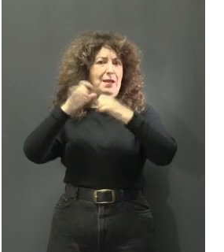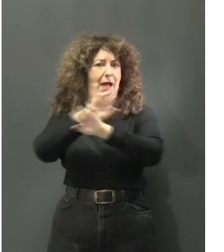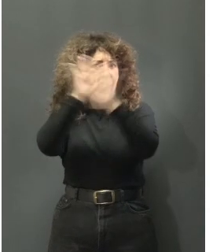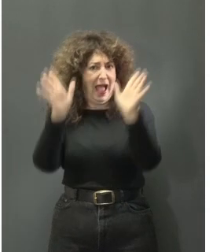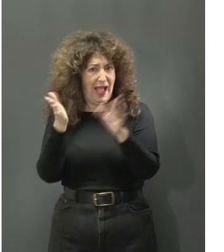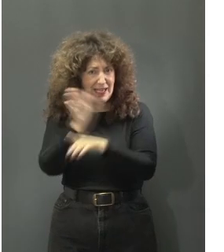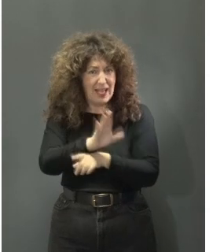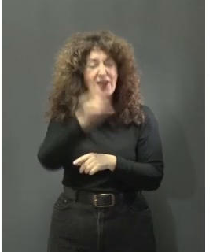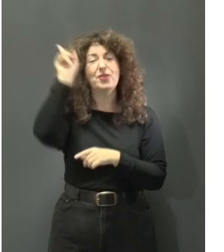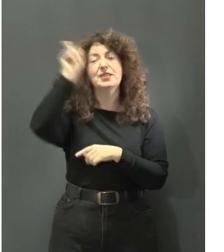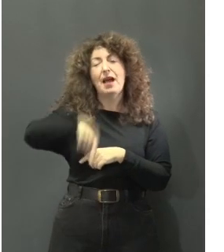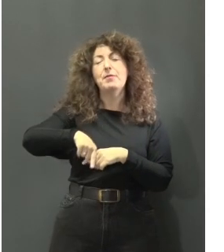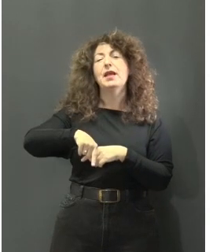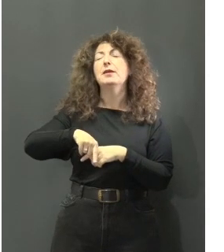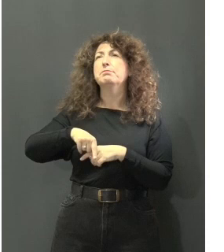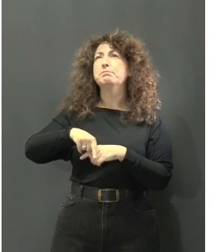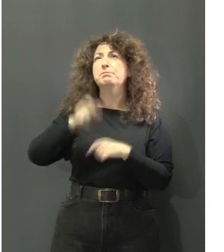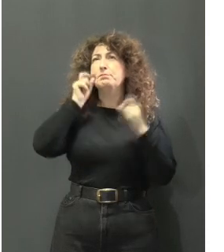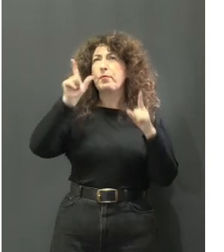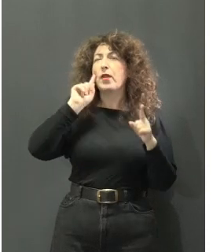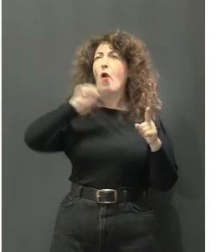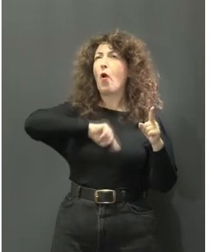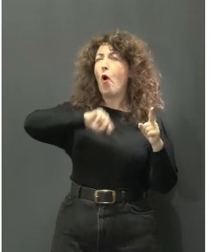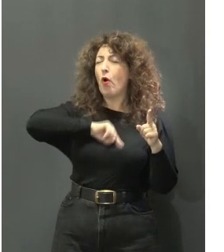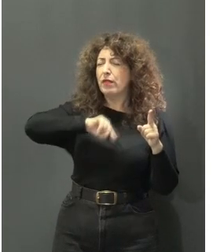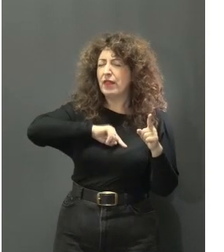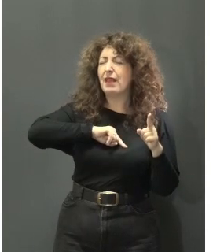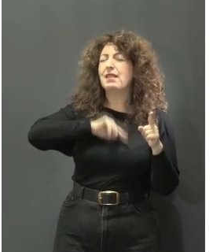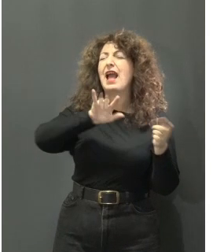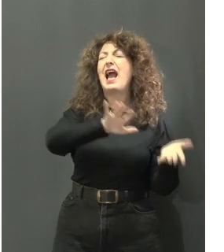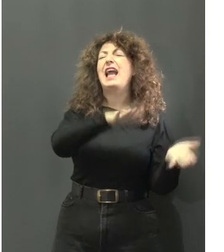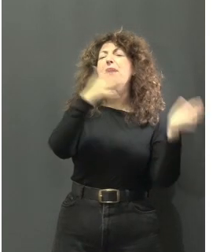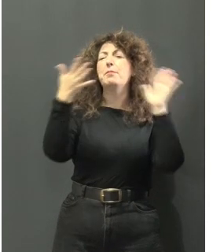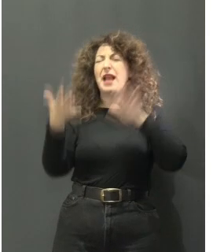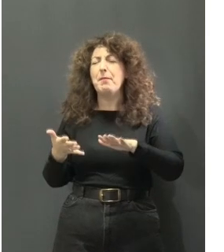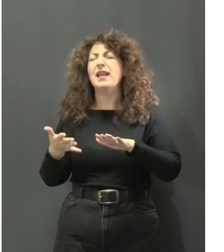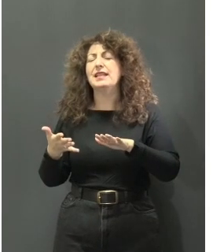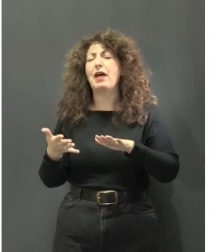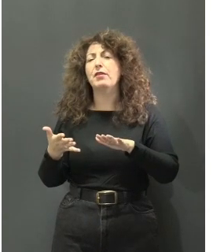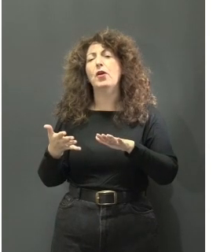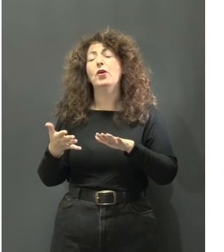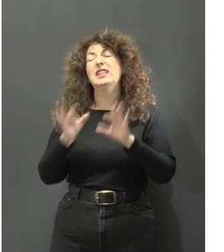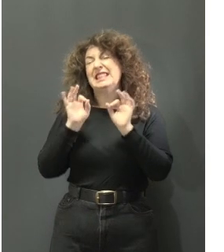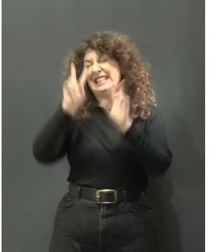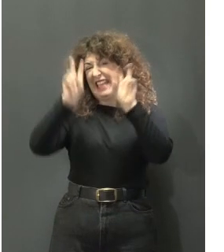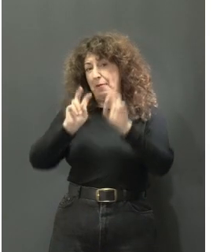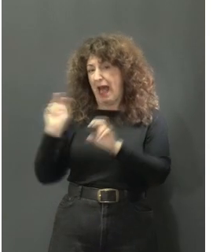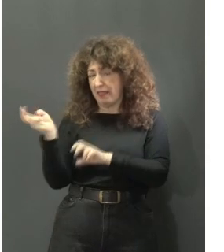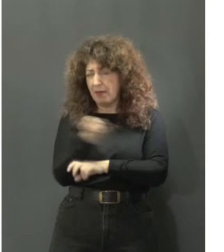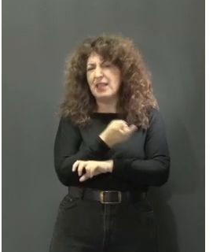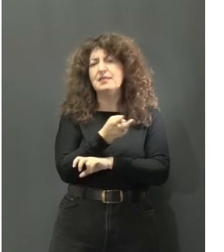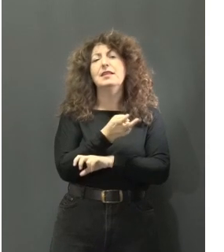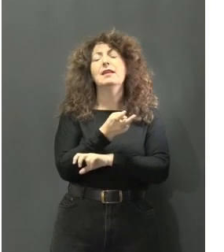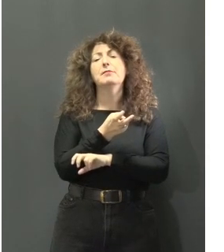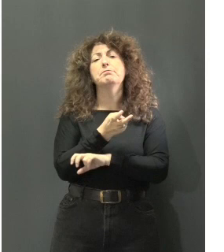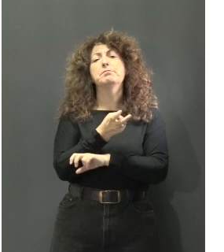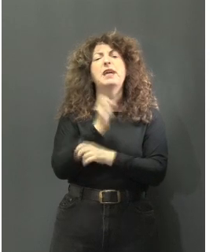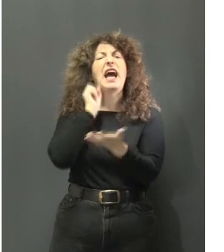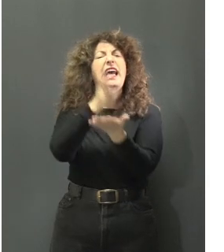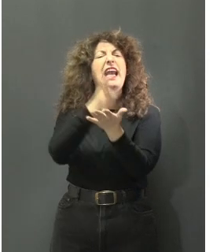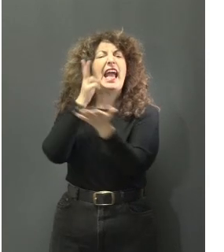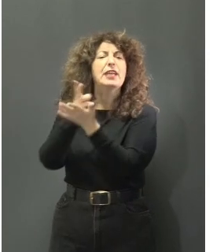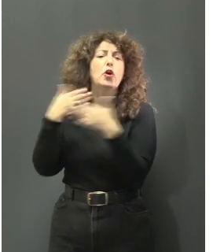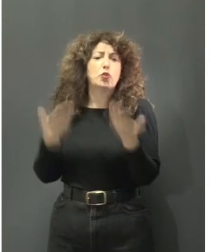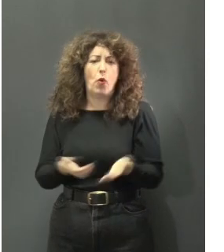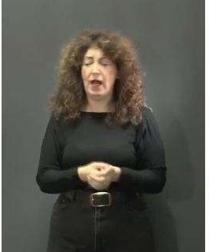de conciencia e implementación desde la diversidad. Voy a presentarles. Contamos en primer lugar